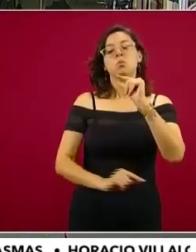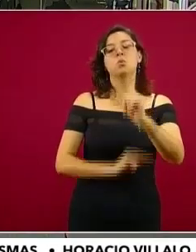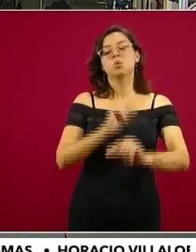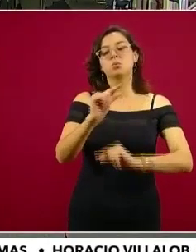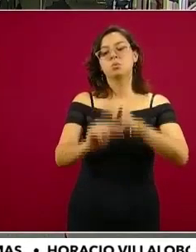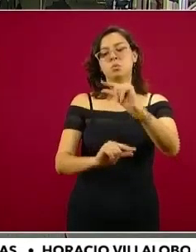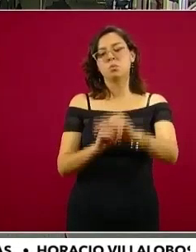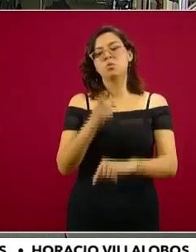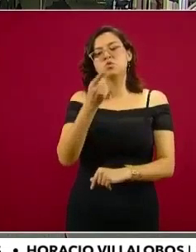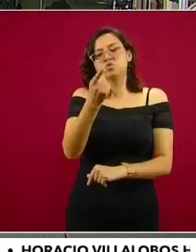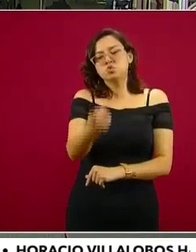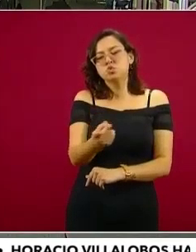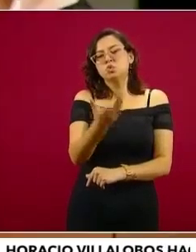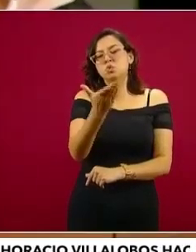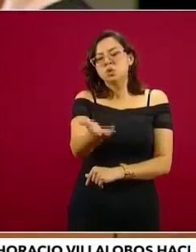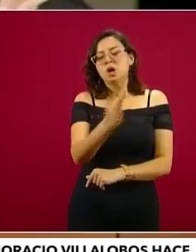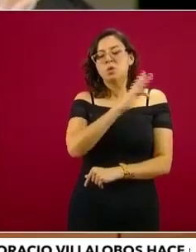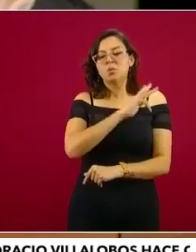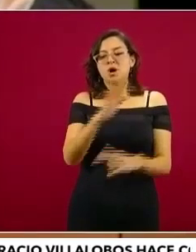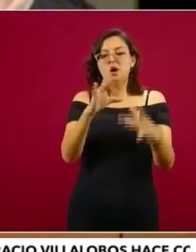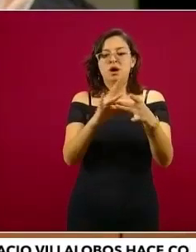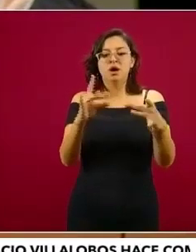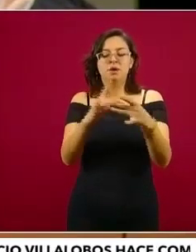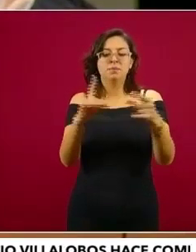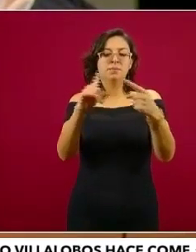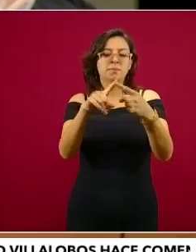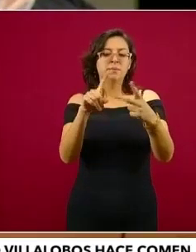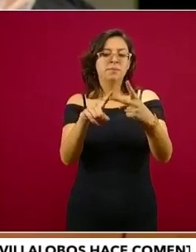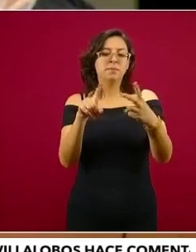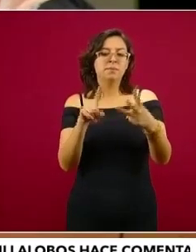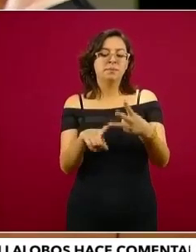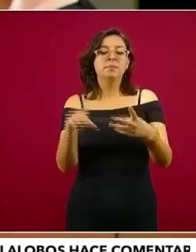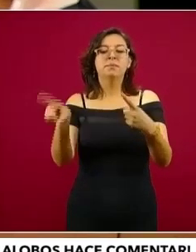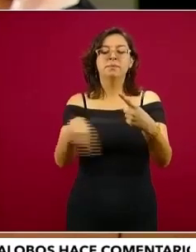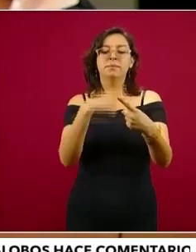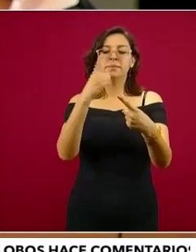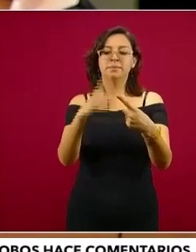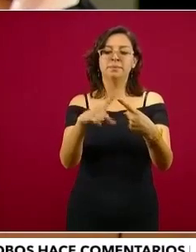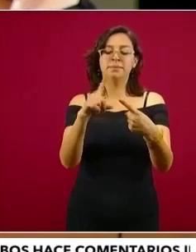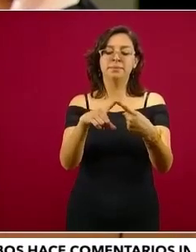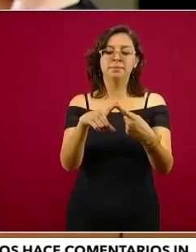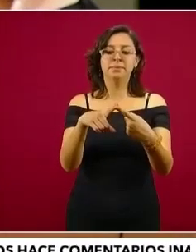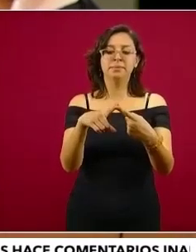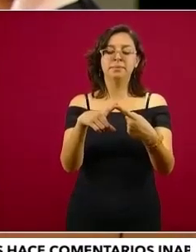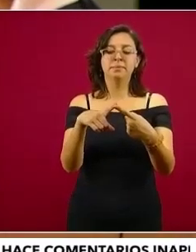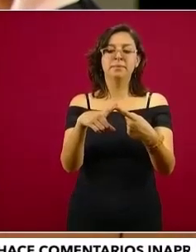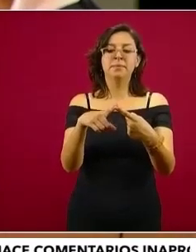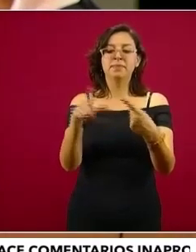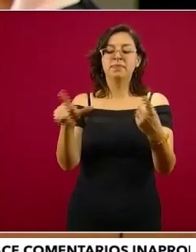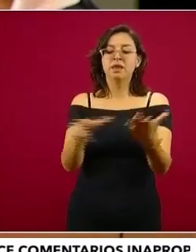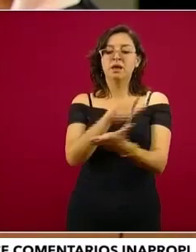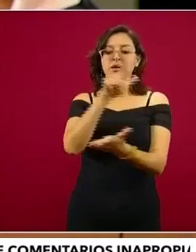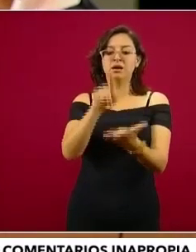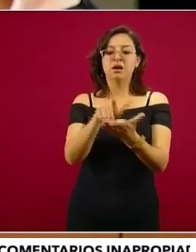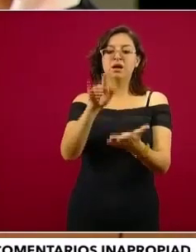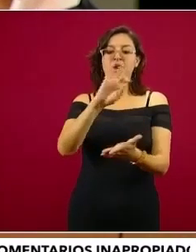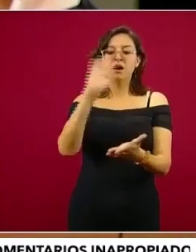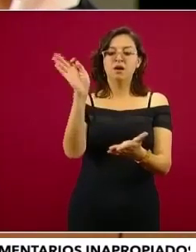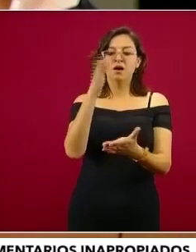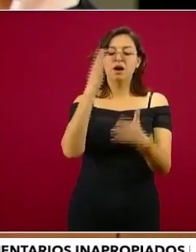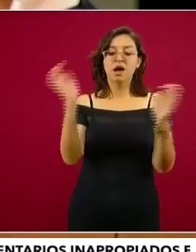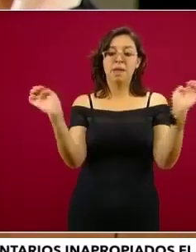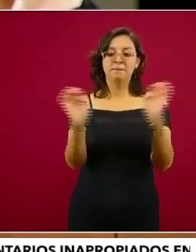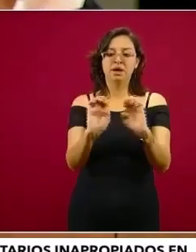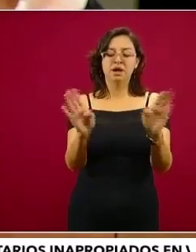podría detallar algo, en especial en 3 puntos? El tratamiento que la FDA ya aprobó para uso de